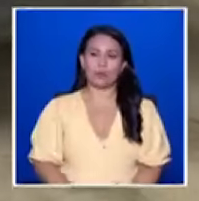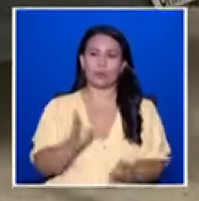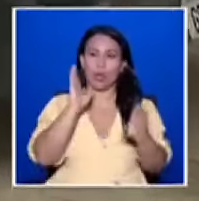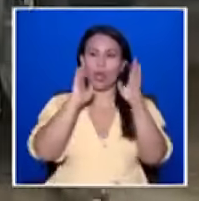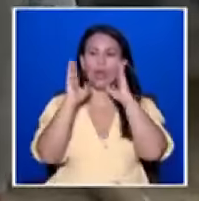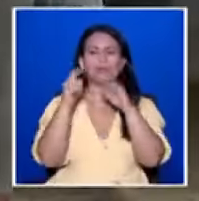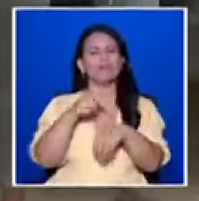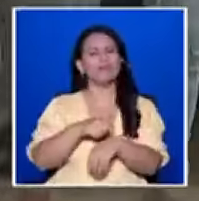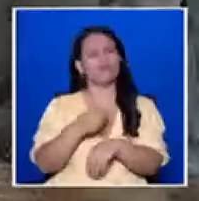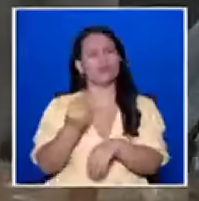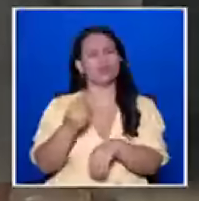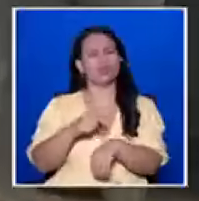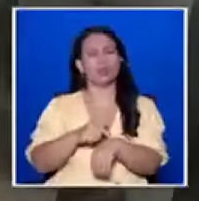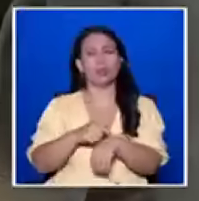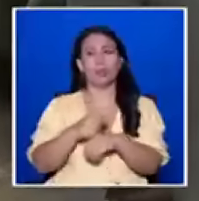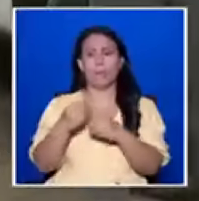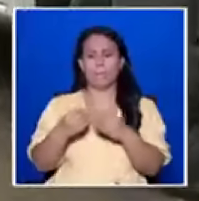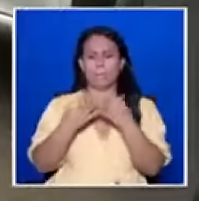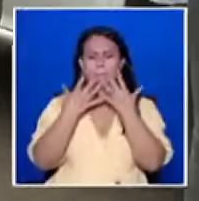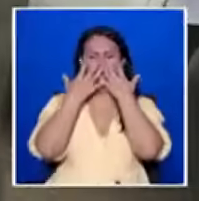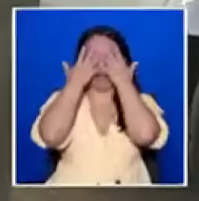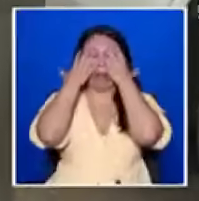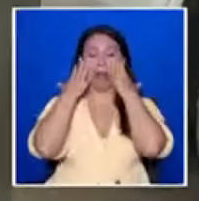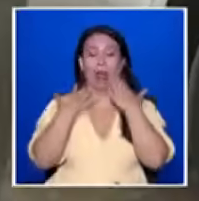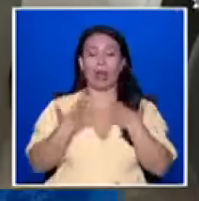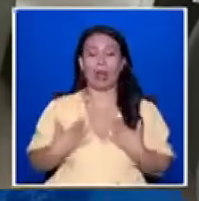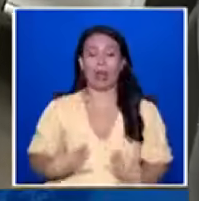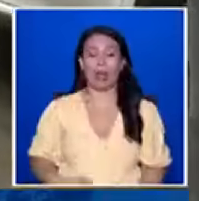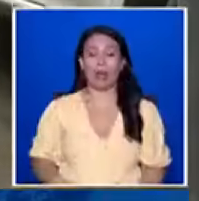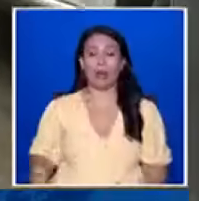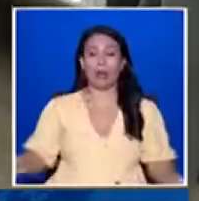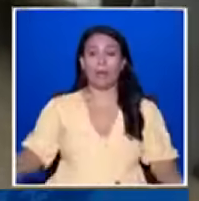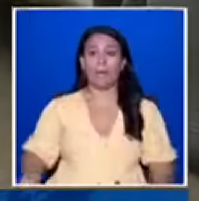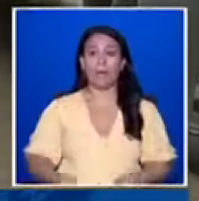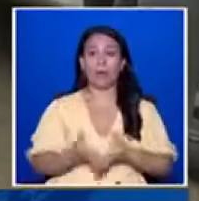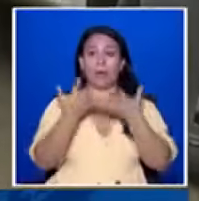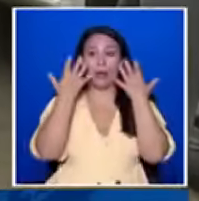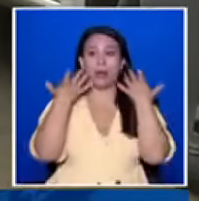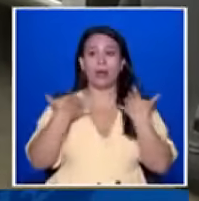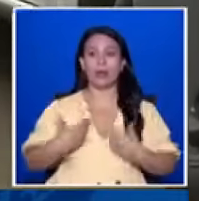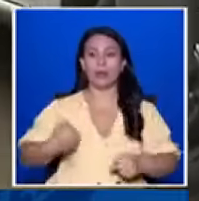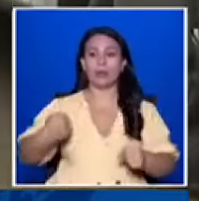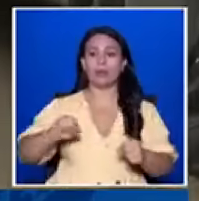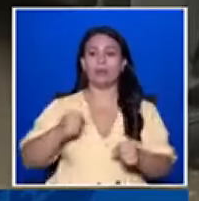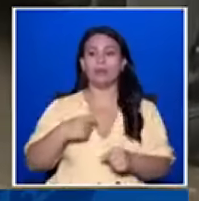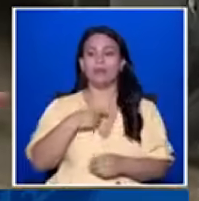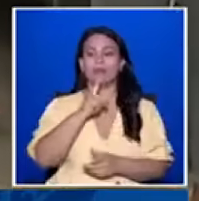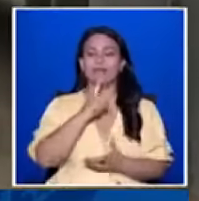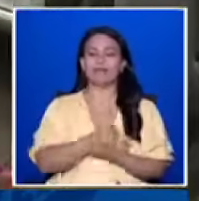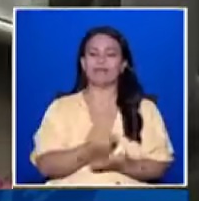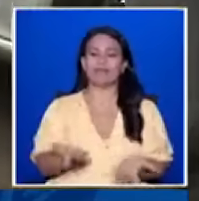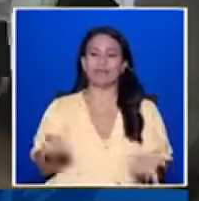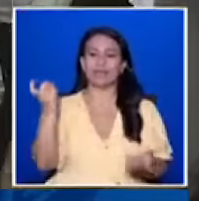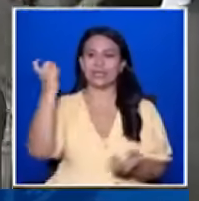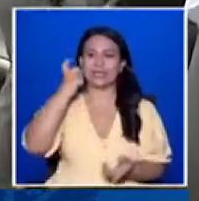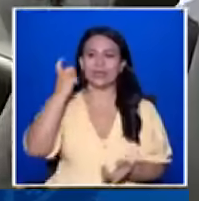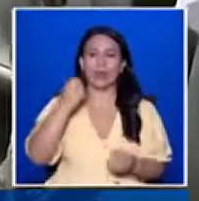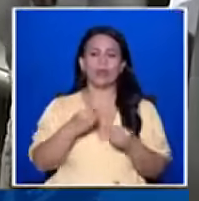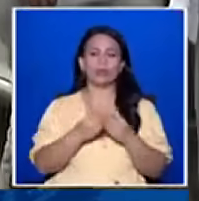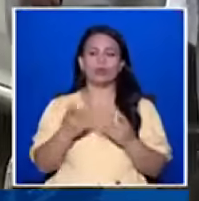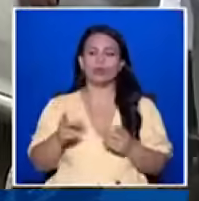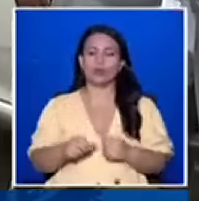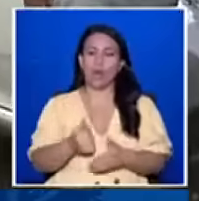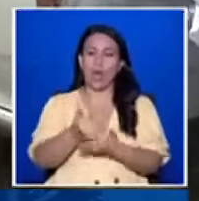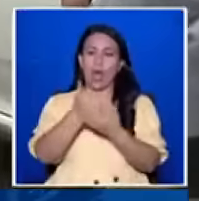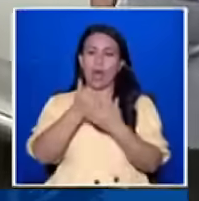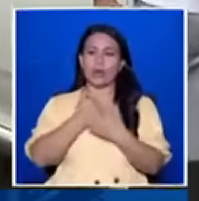varios minutos y realmente estamos bañados de polvo. ¿Qué sucede aquí en la cooperativa Una Sola Fuerza 1? De verdad que aquí necesitamos mucha ayuda. Mire,